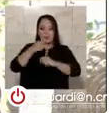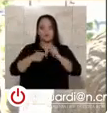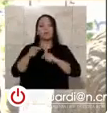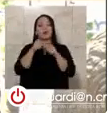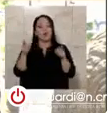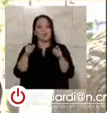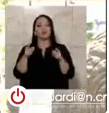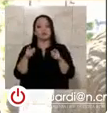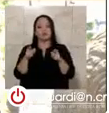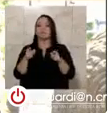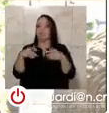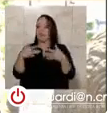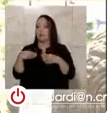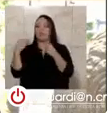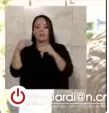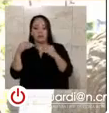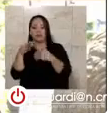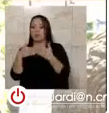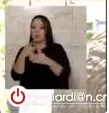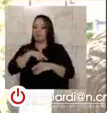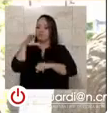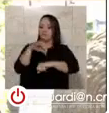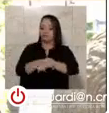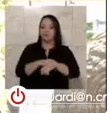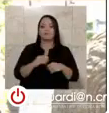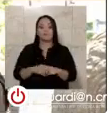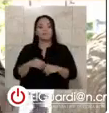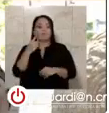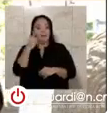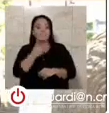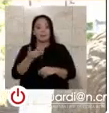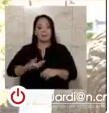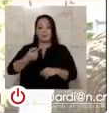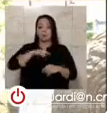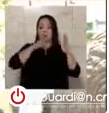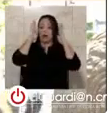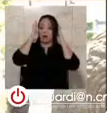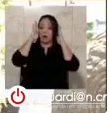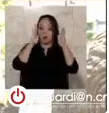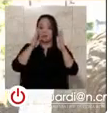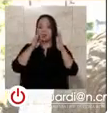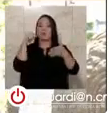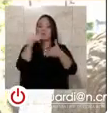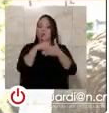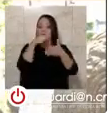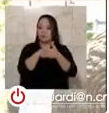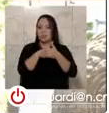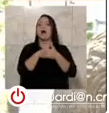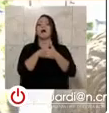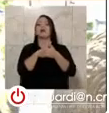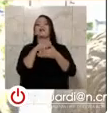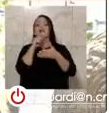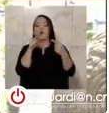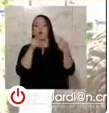estaba ejerciendo sus labores. Señor presidente, hemos hecho especial atención en la lucha contra las personas